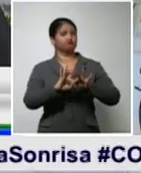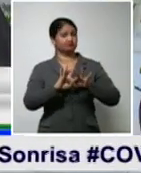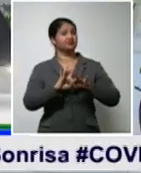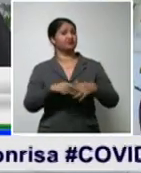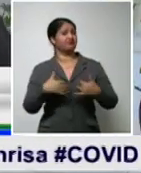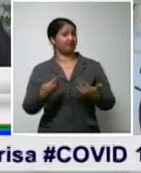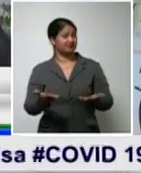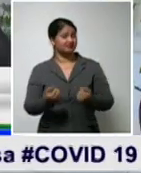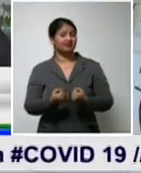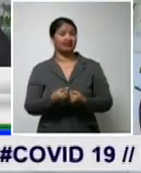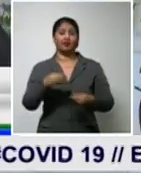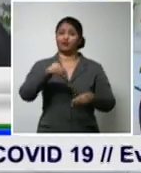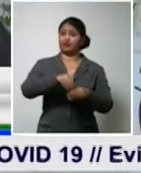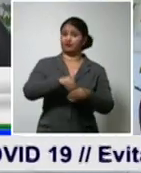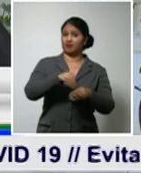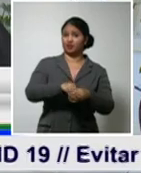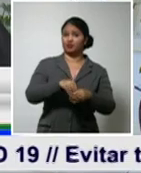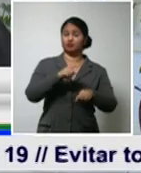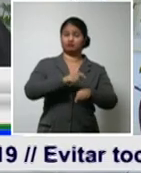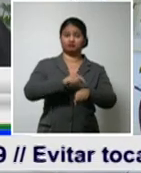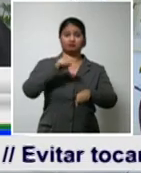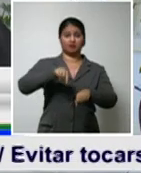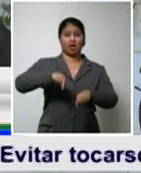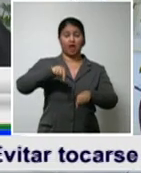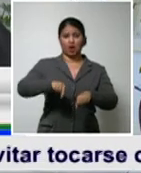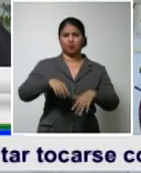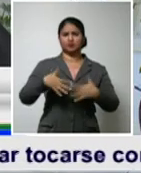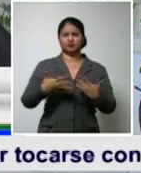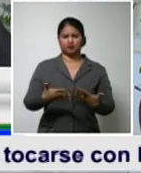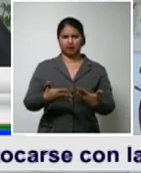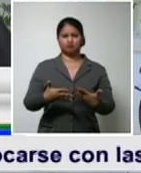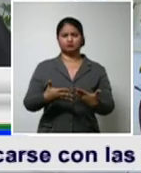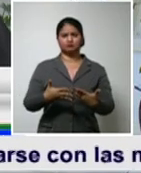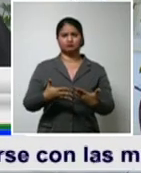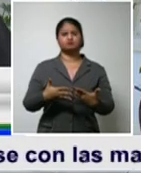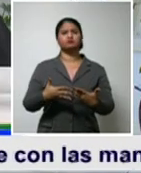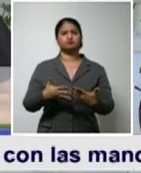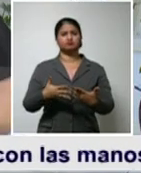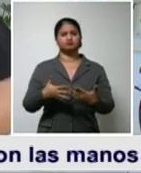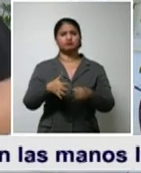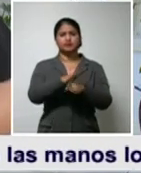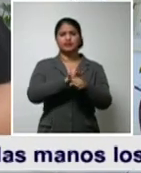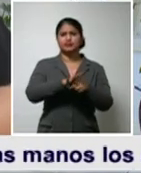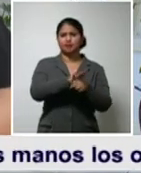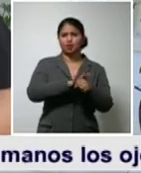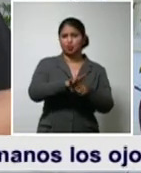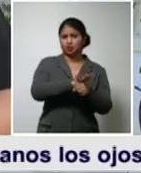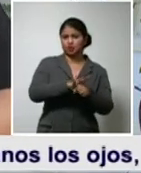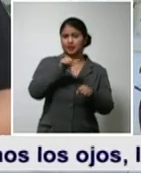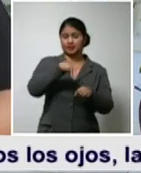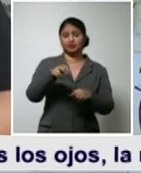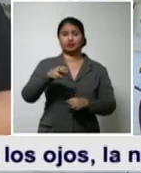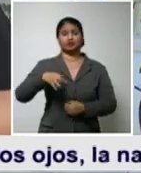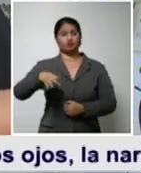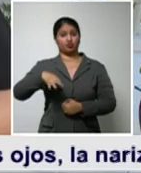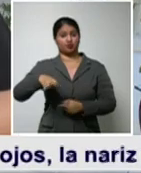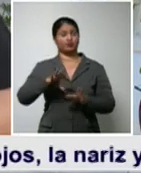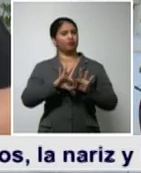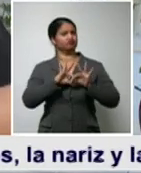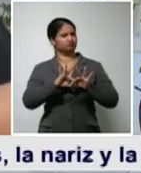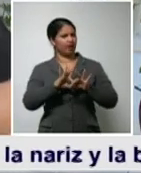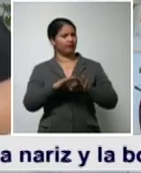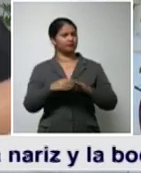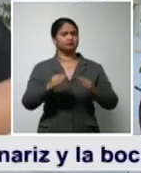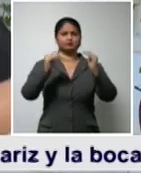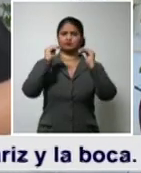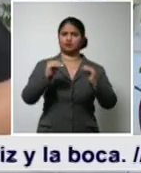territorio. En estos momentos, San José de las Lajas es epicentro de la pandemia, seguido del municipio de Madruga y